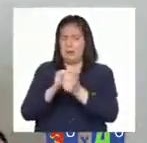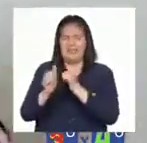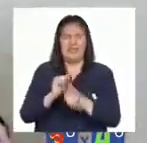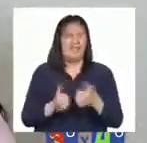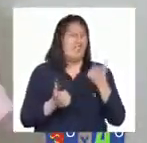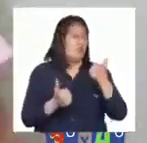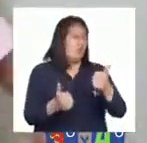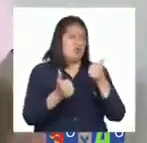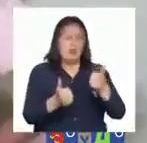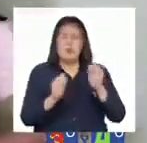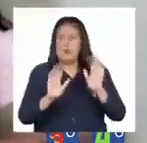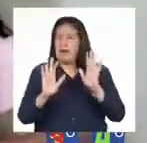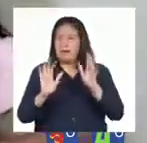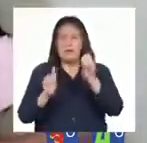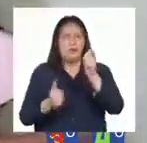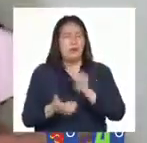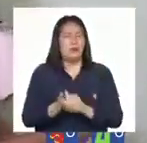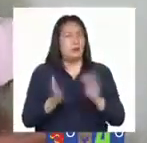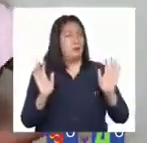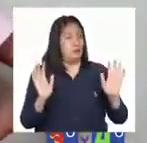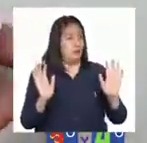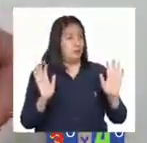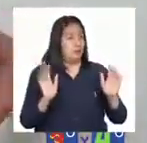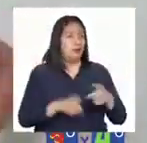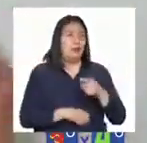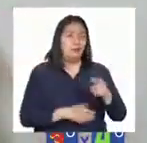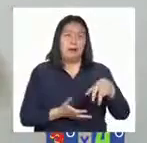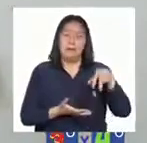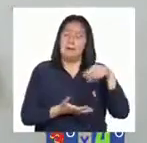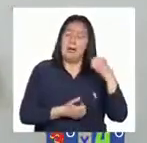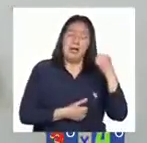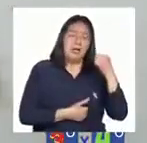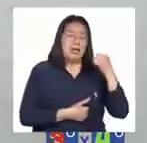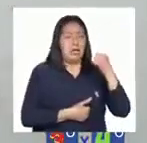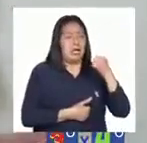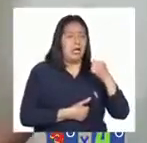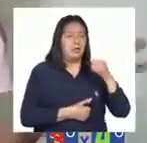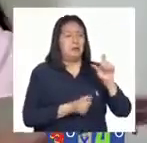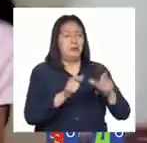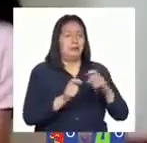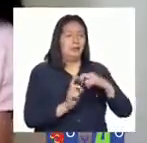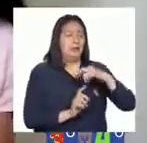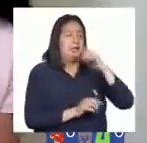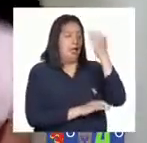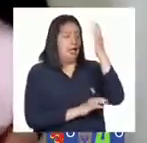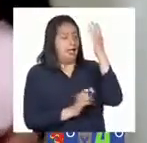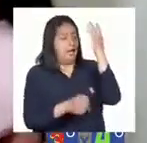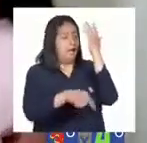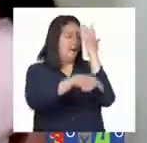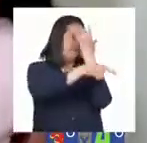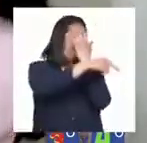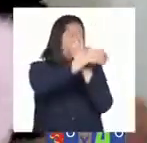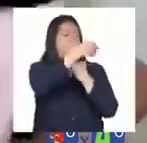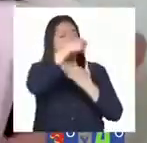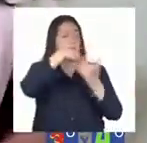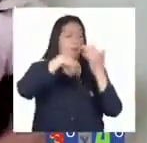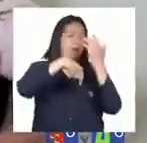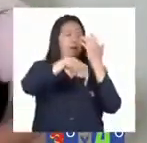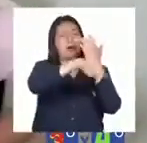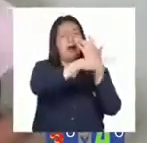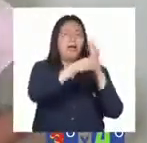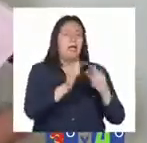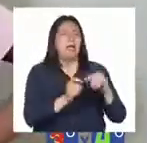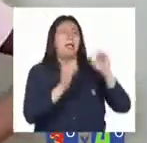¡Es genial! Mientras tanto, van bailando los vecinos alrededor de árboles decorados,